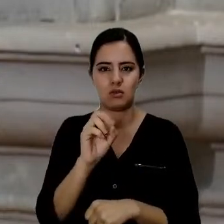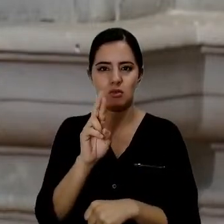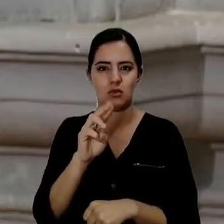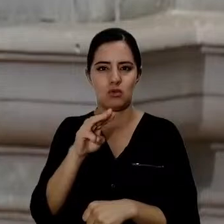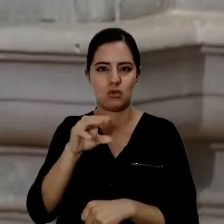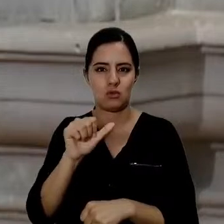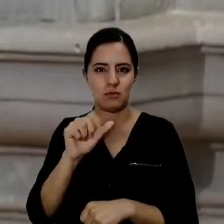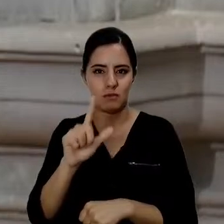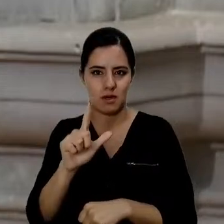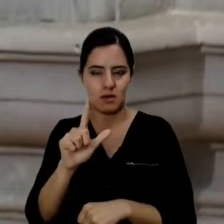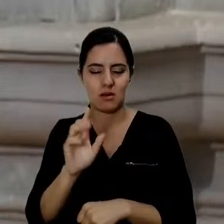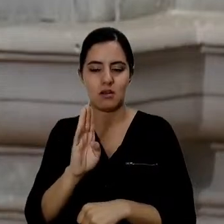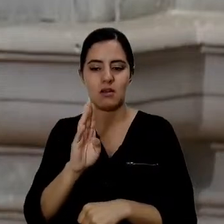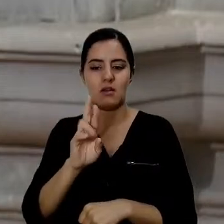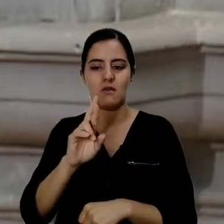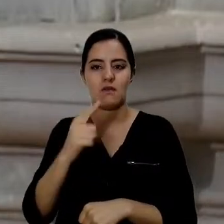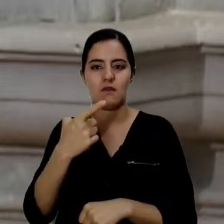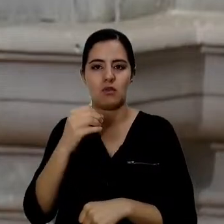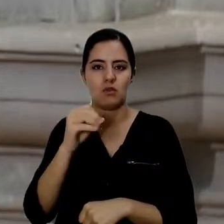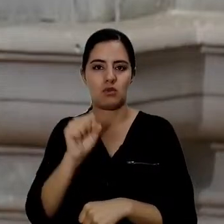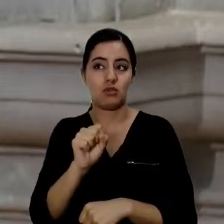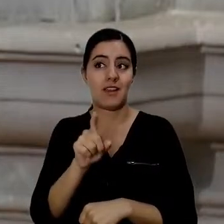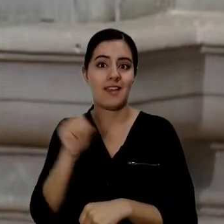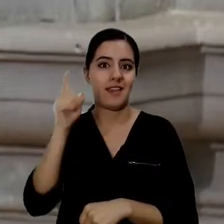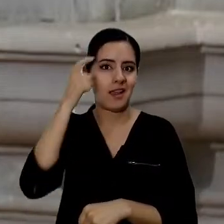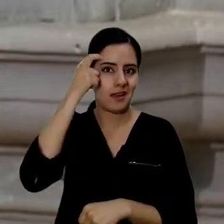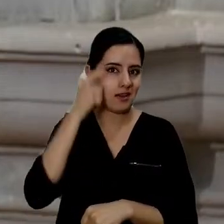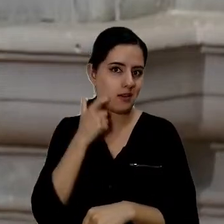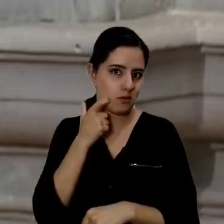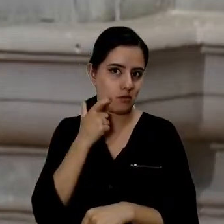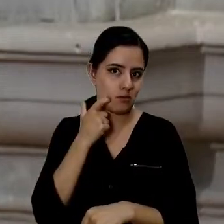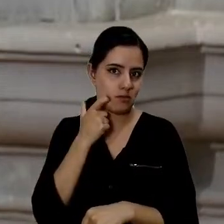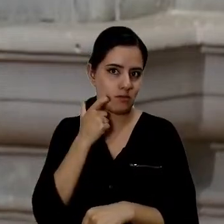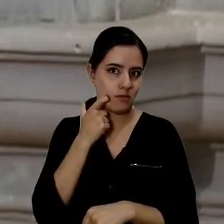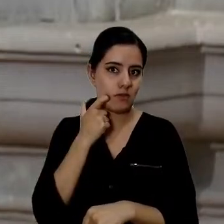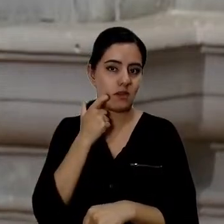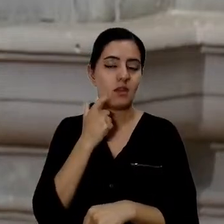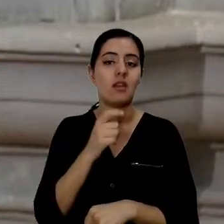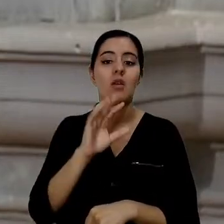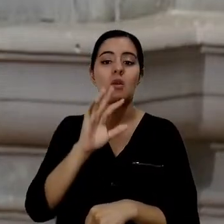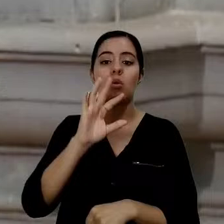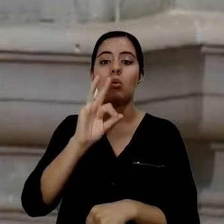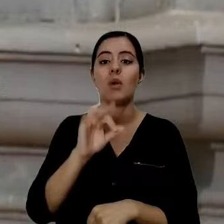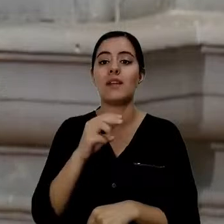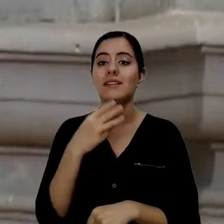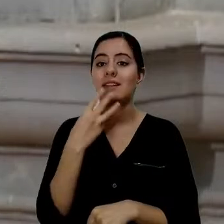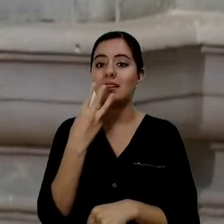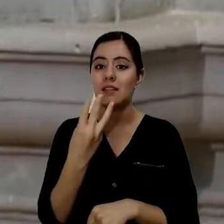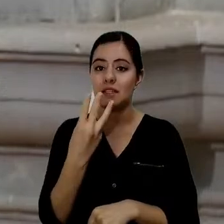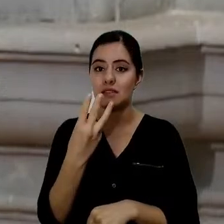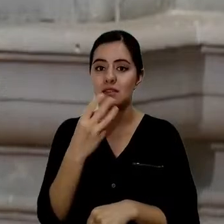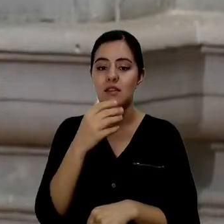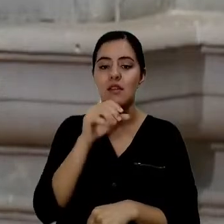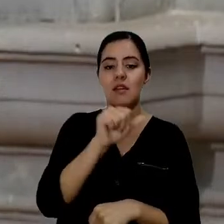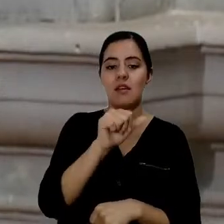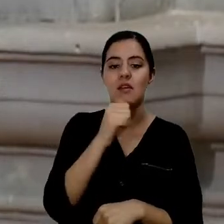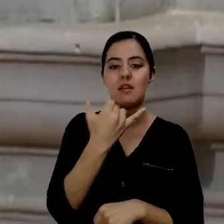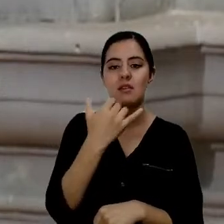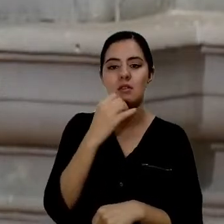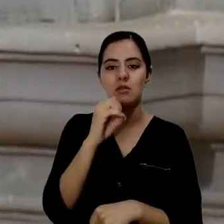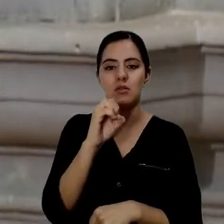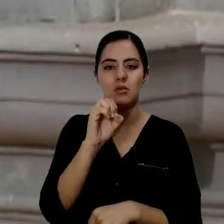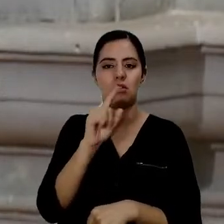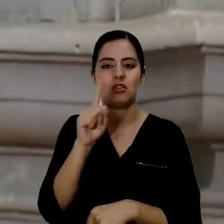Tixla, Guerrero. Los 43 de Ayotzinapa, como se le conoce. ¿Y qué